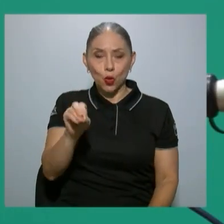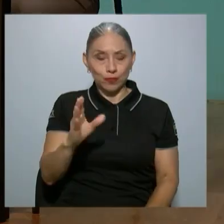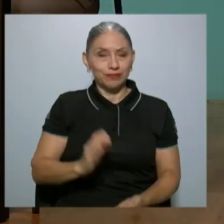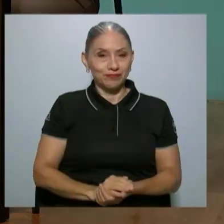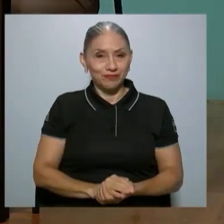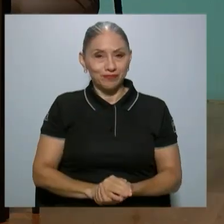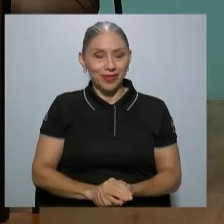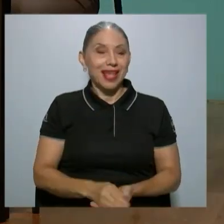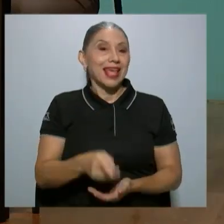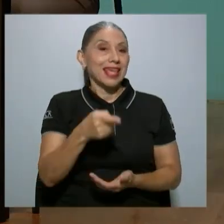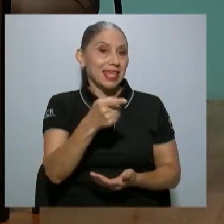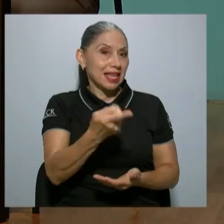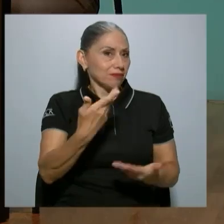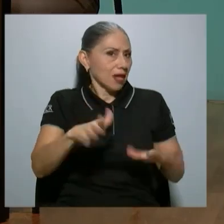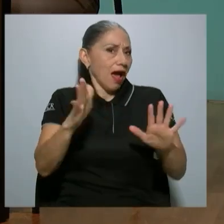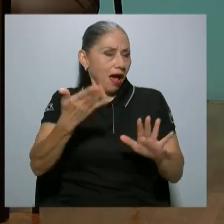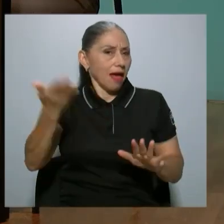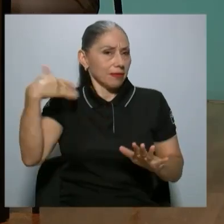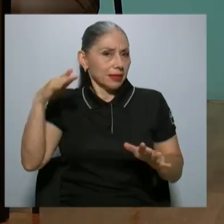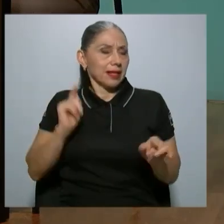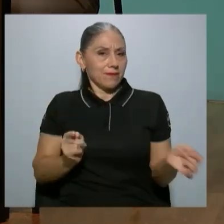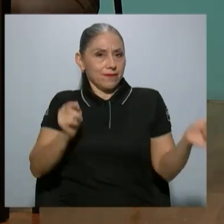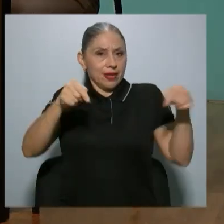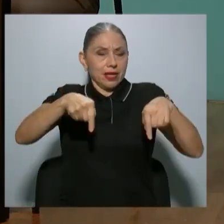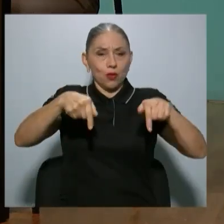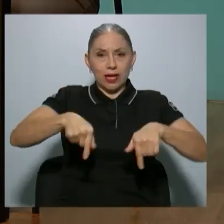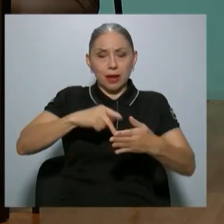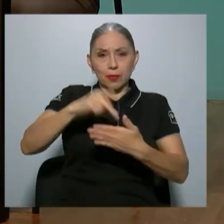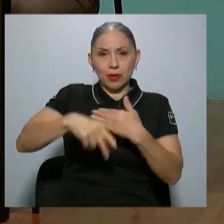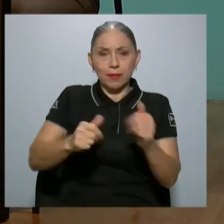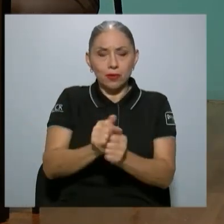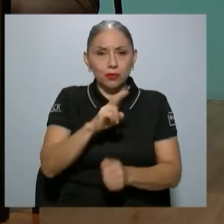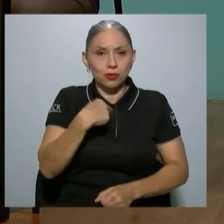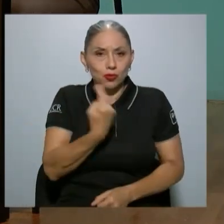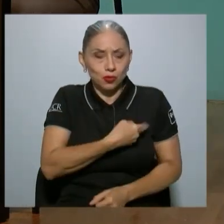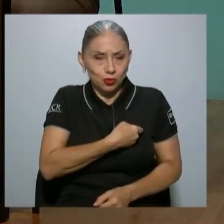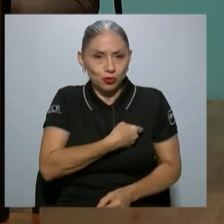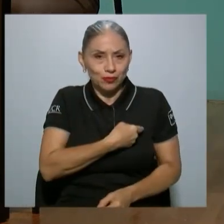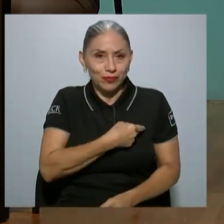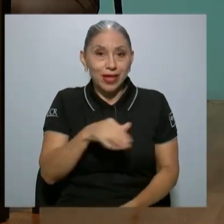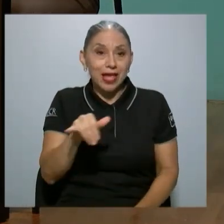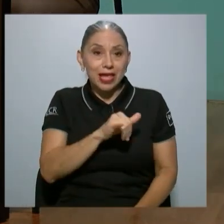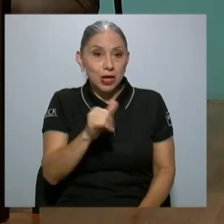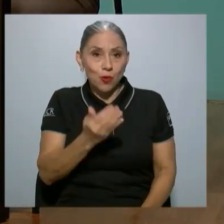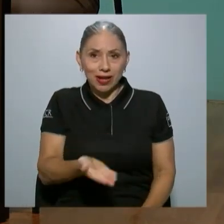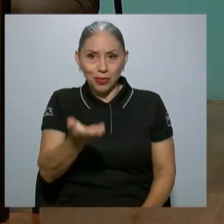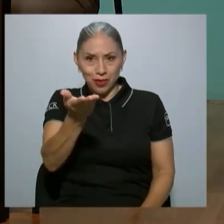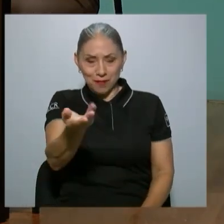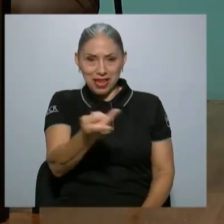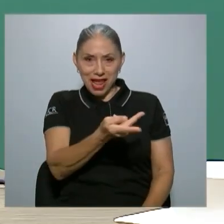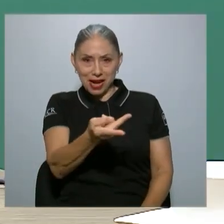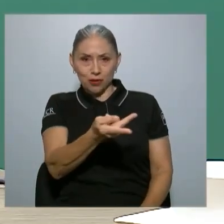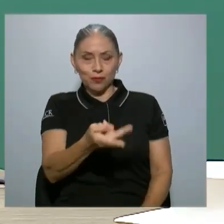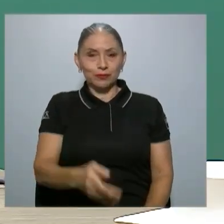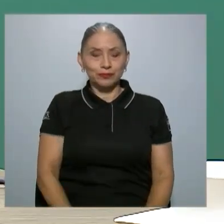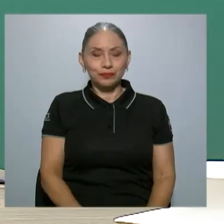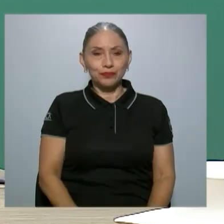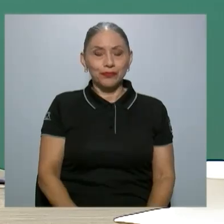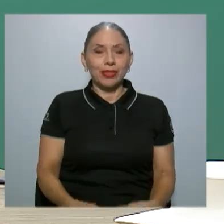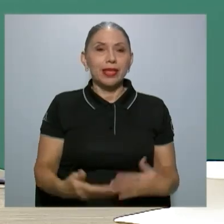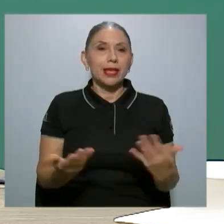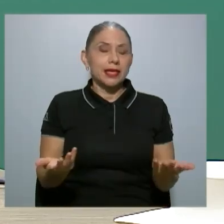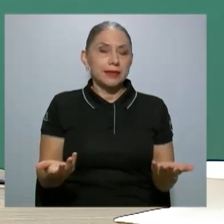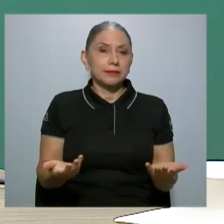quien ha estado con nosotros en otras ocasiones, y igual que doña Milagro. Y